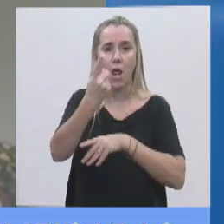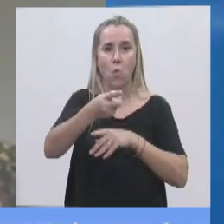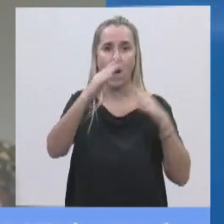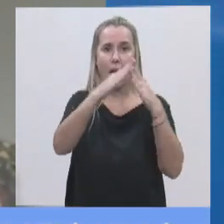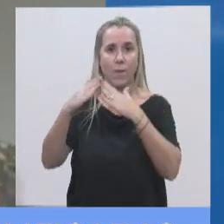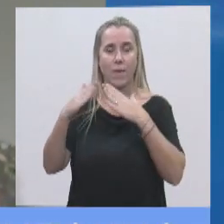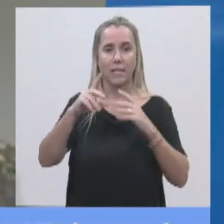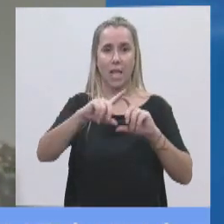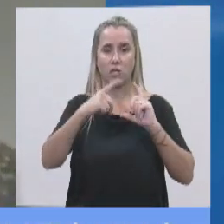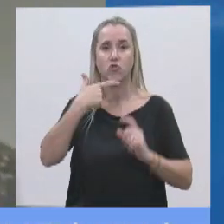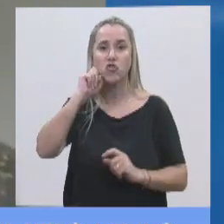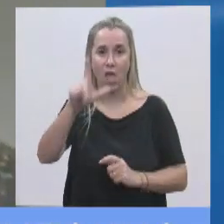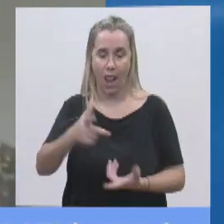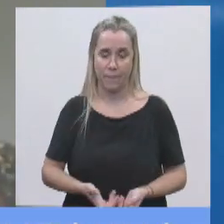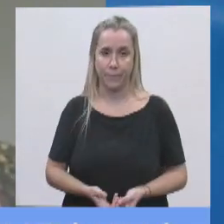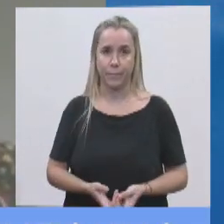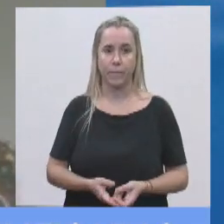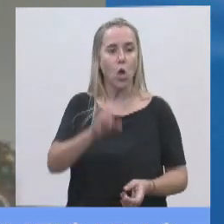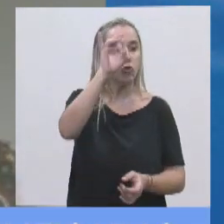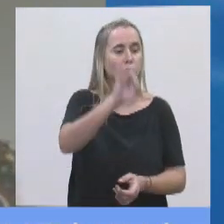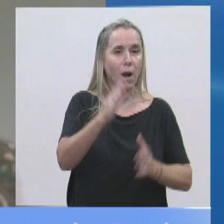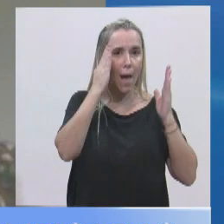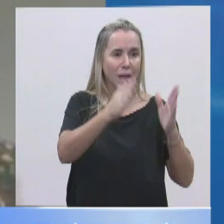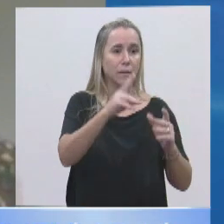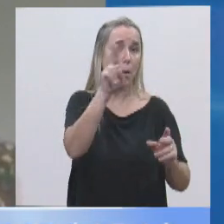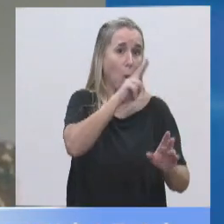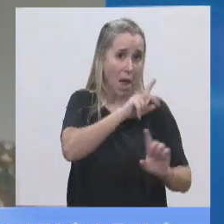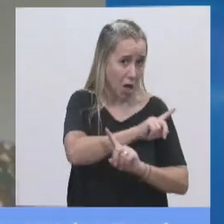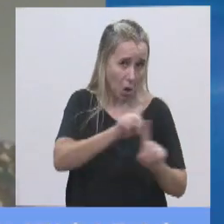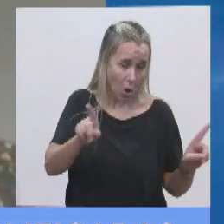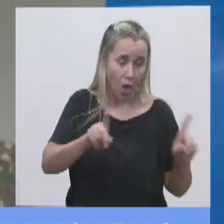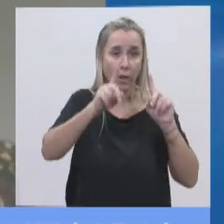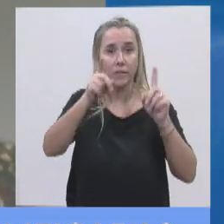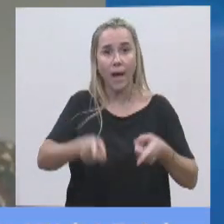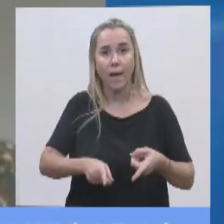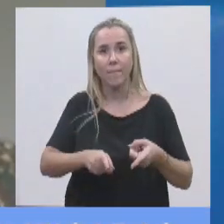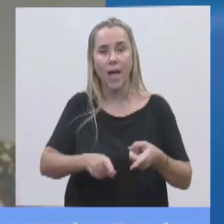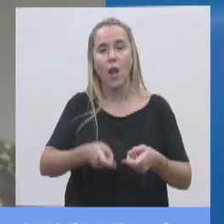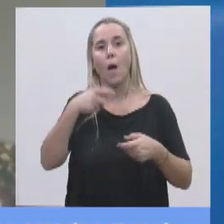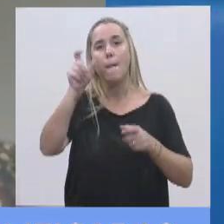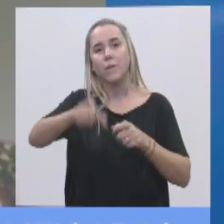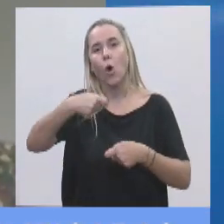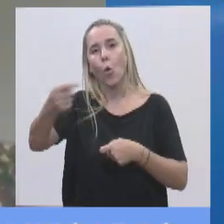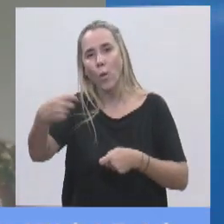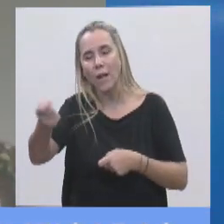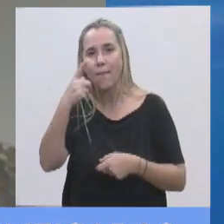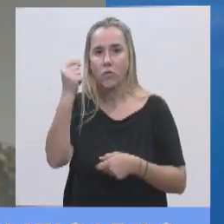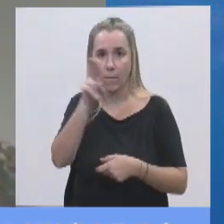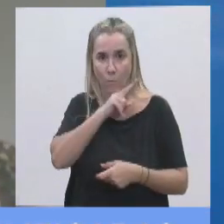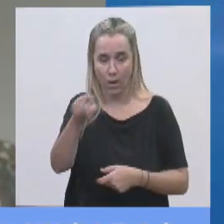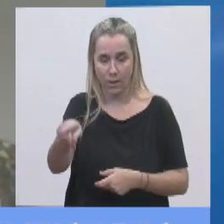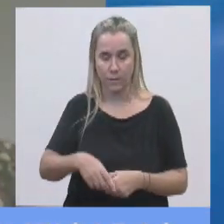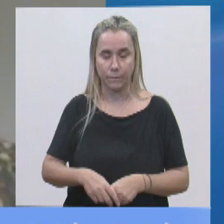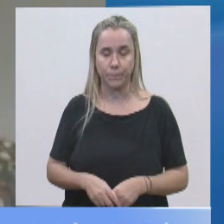social. Y no solamente a las mujeres, sino también a los jubilados y a las